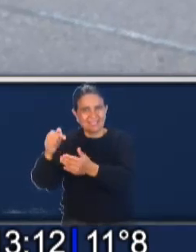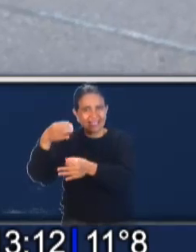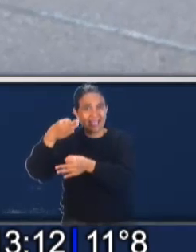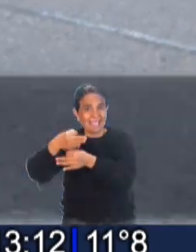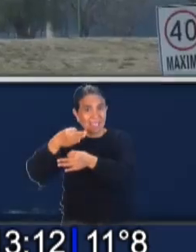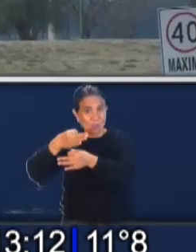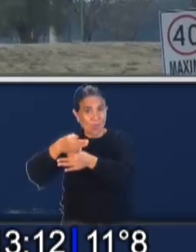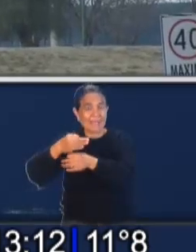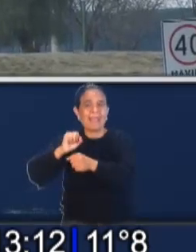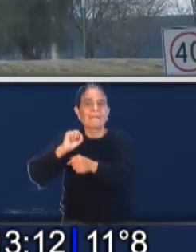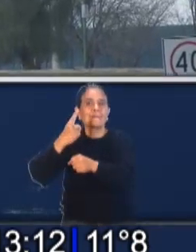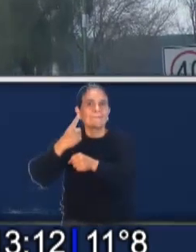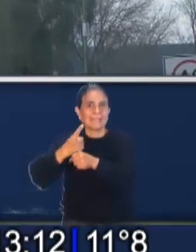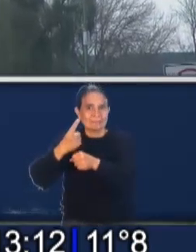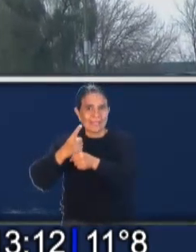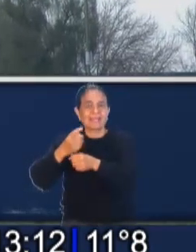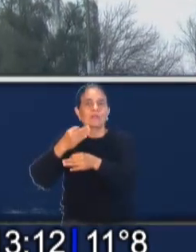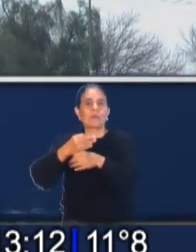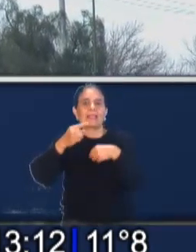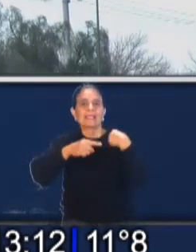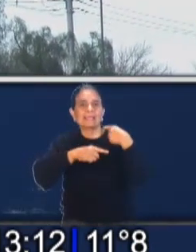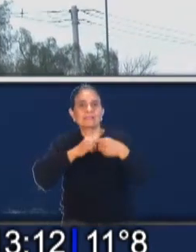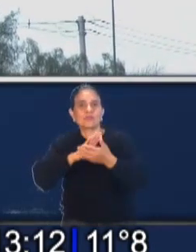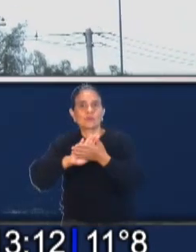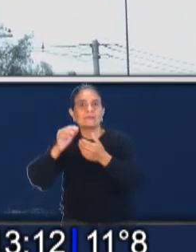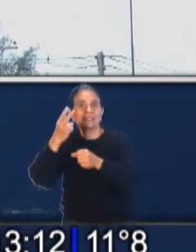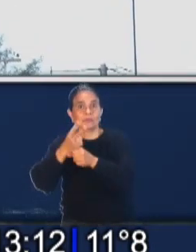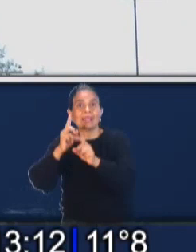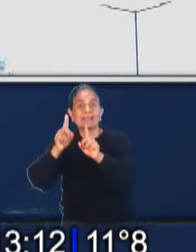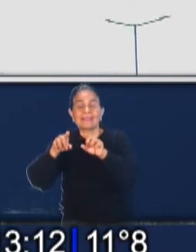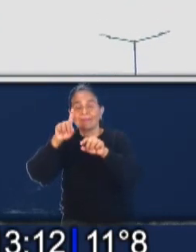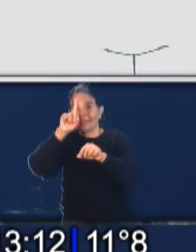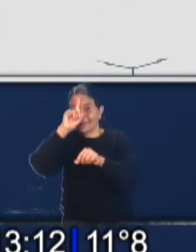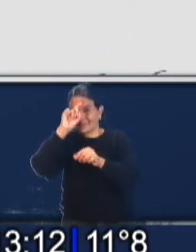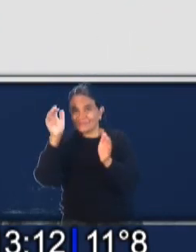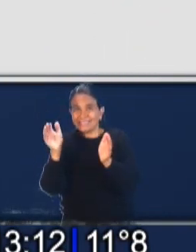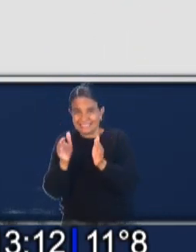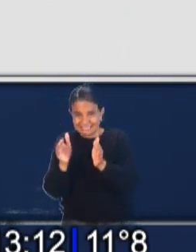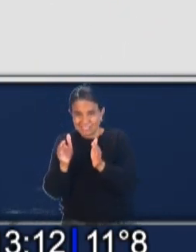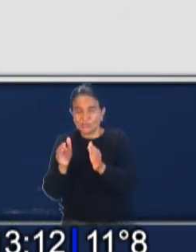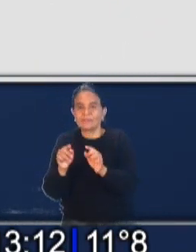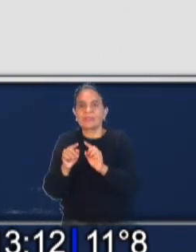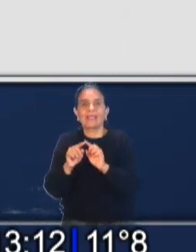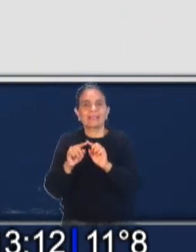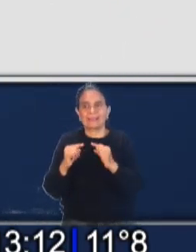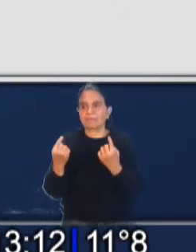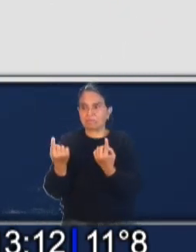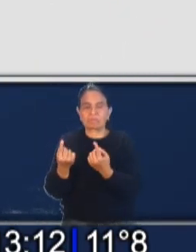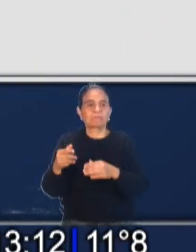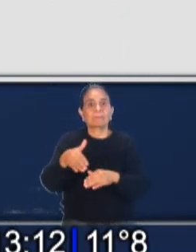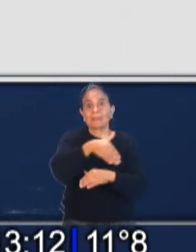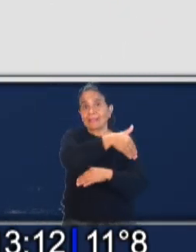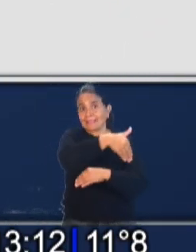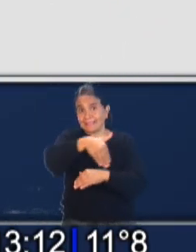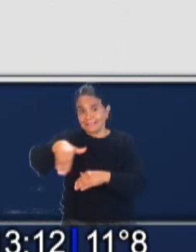Suyuque, primaria, la generativa secundaria y el centro de salud también. Y bueno, es una obra de 6 kilómetros